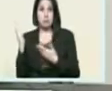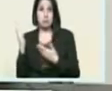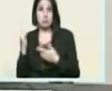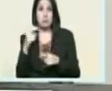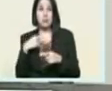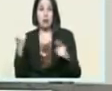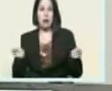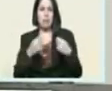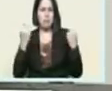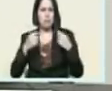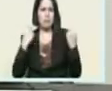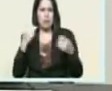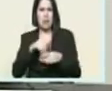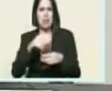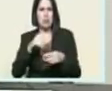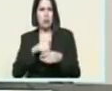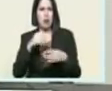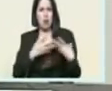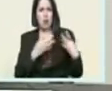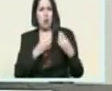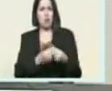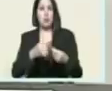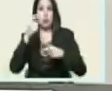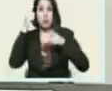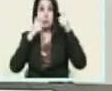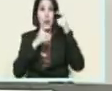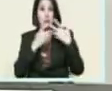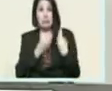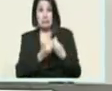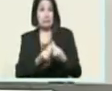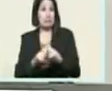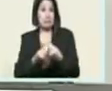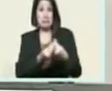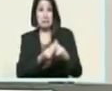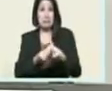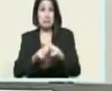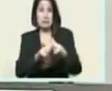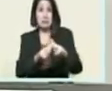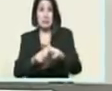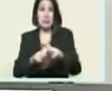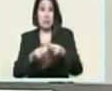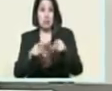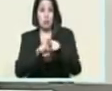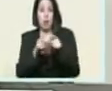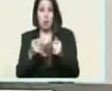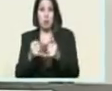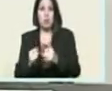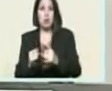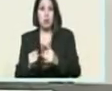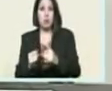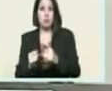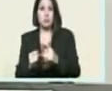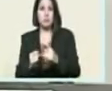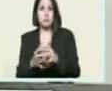campañas electorales, batallas, acompañó a nuestro comandante Chávez al lado, así, mira, Chávez lo tenía como un hijo.